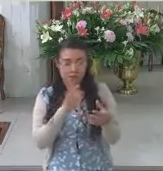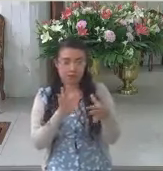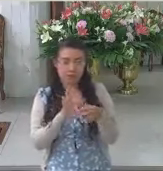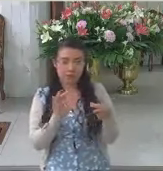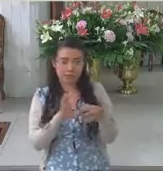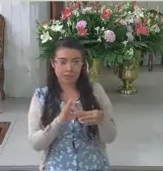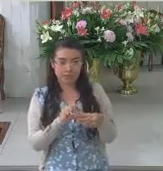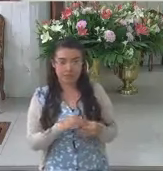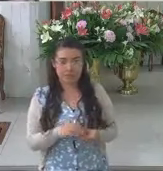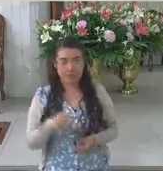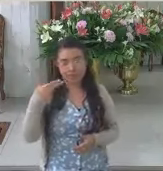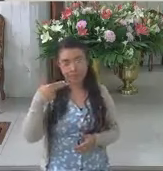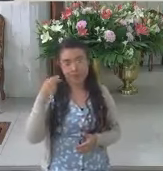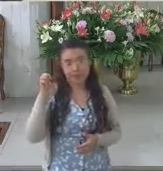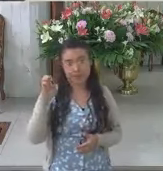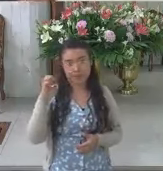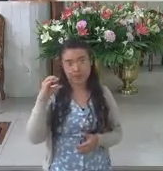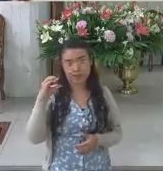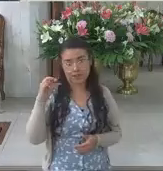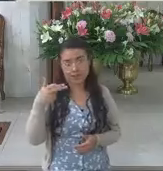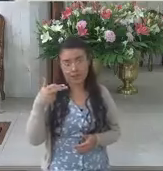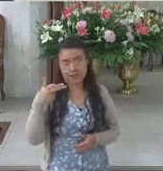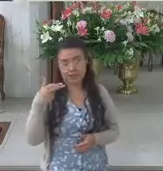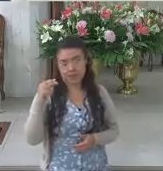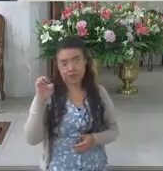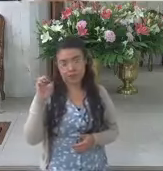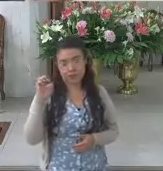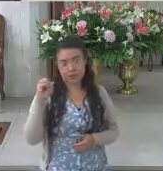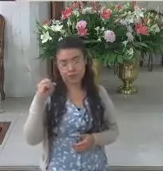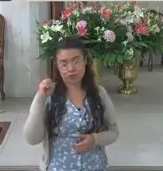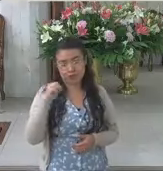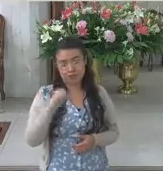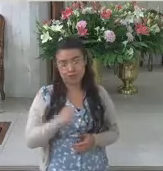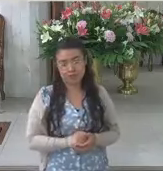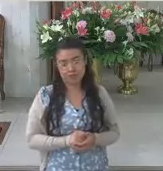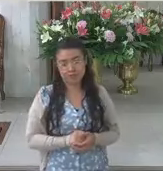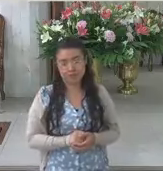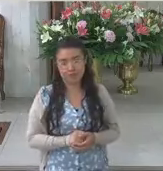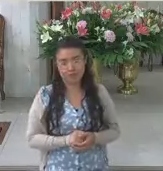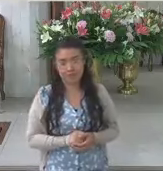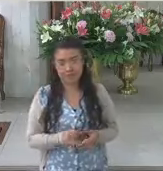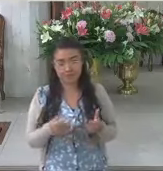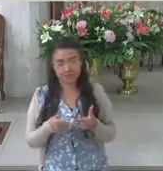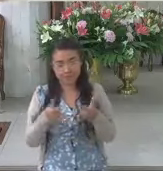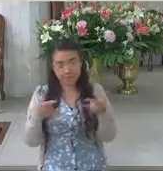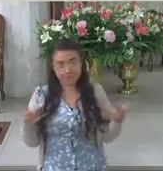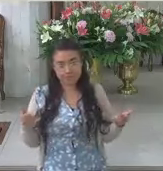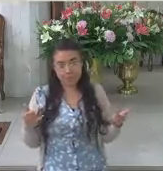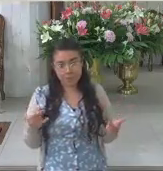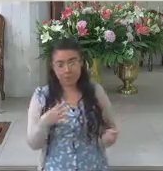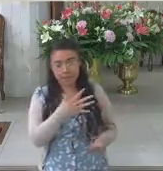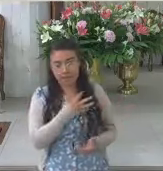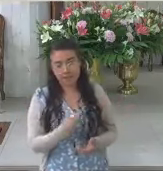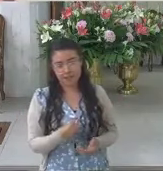narrar siete hijos de un hombre llamado eseva capítulo 19 versículos